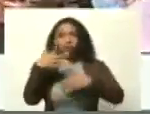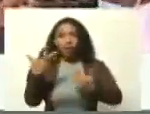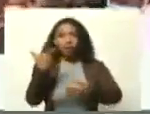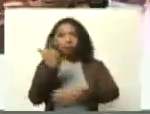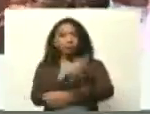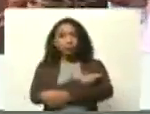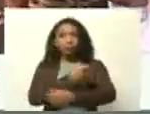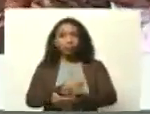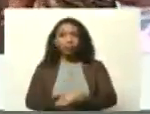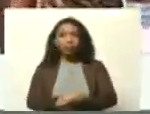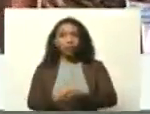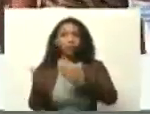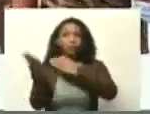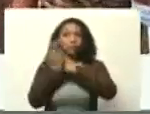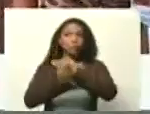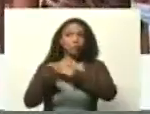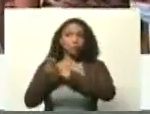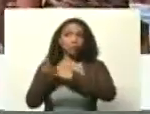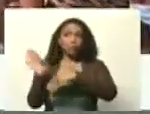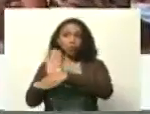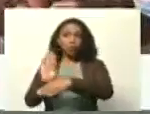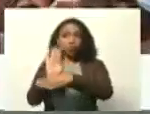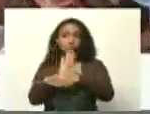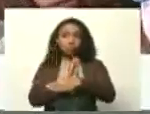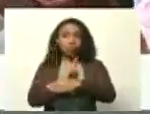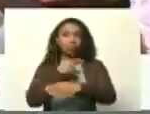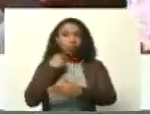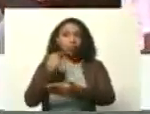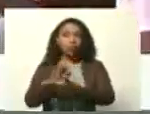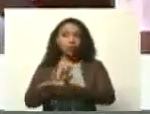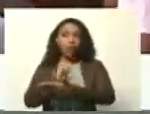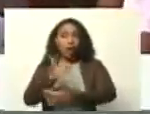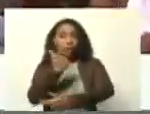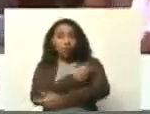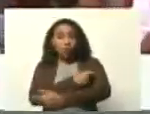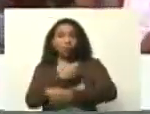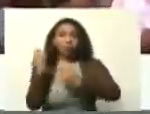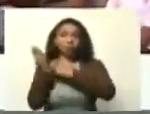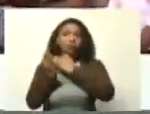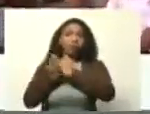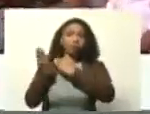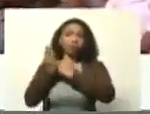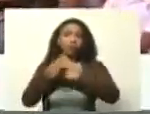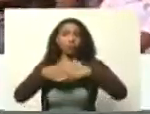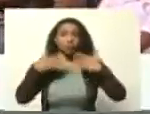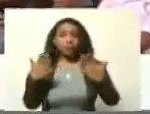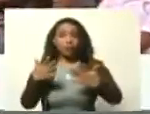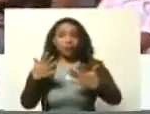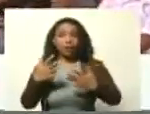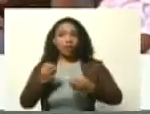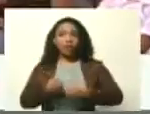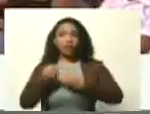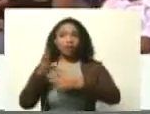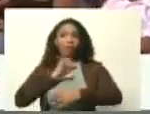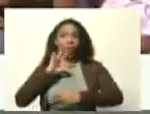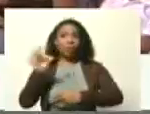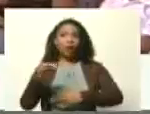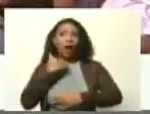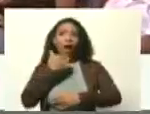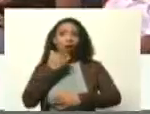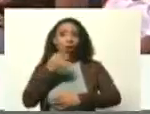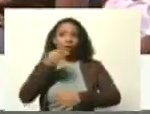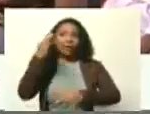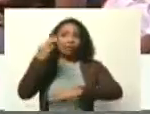vacuna protege de la muerte. La vacuna protege también de que nos contagiemos de forma grave, de